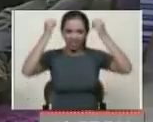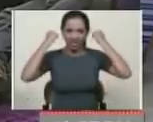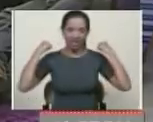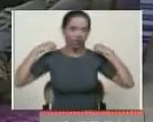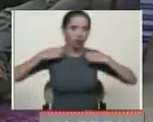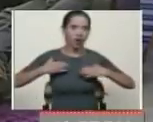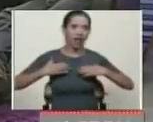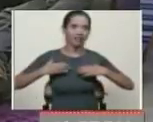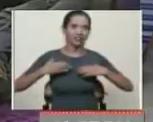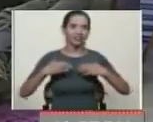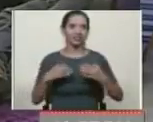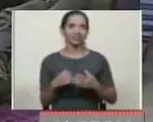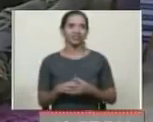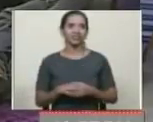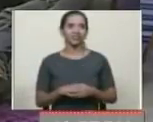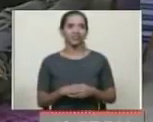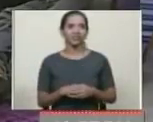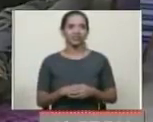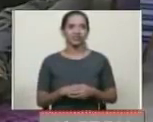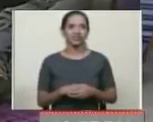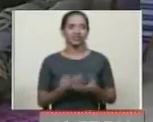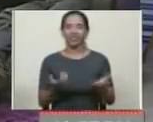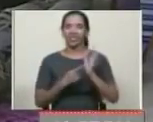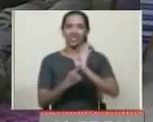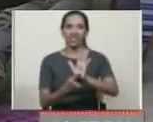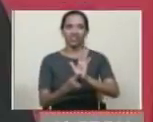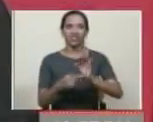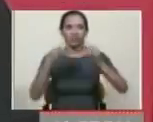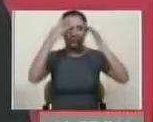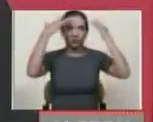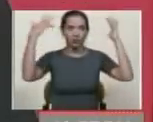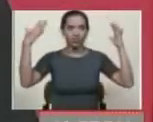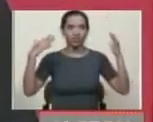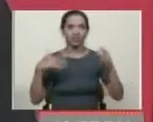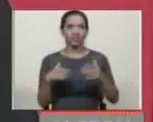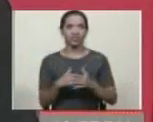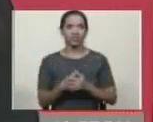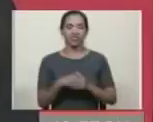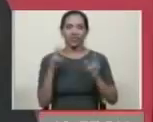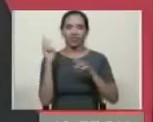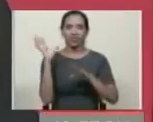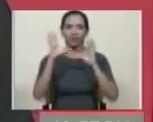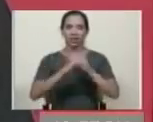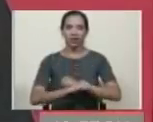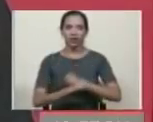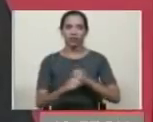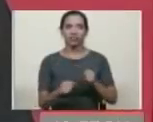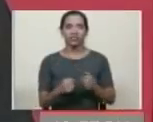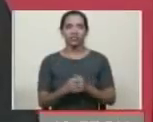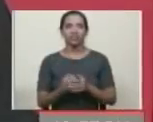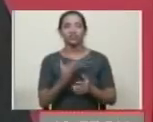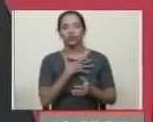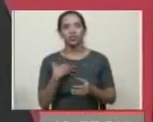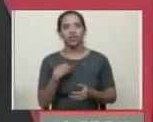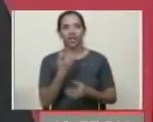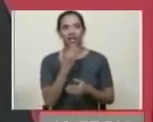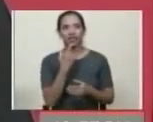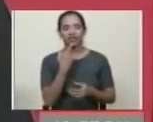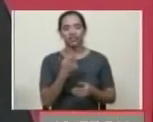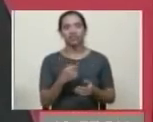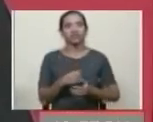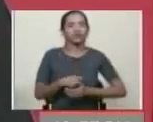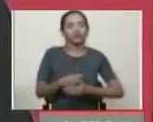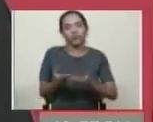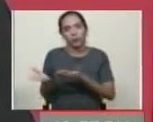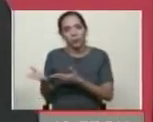Yo preguntaba. Este hombre revelando ahí sus sueños ocultos de viernes por la noche. Mira, yo quiero rescatar algo que decía Eric sobre el